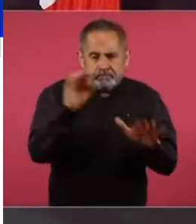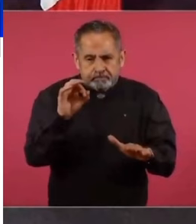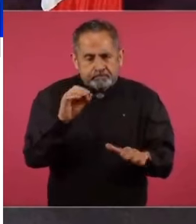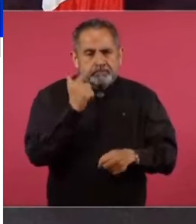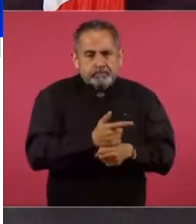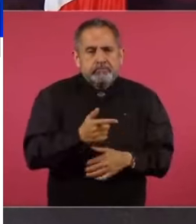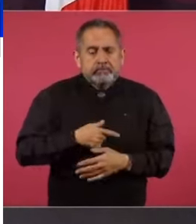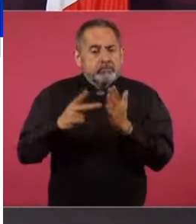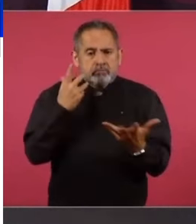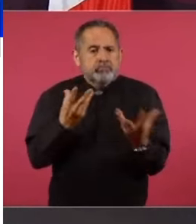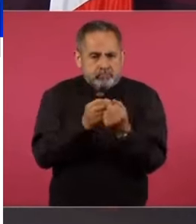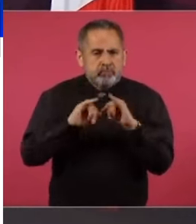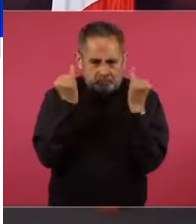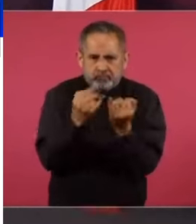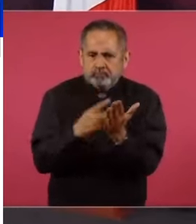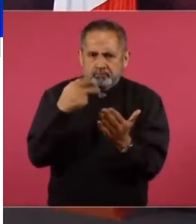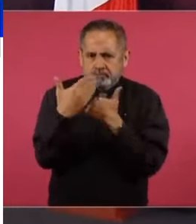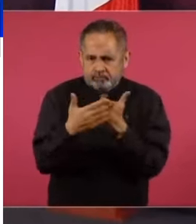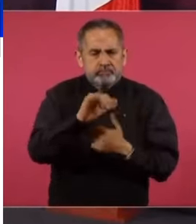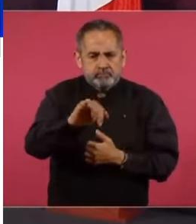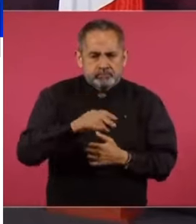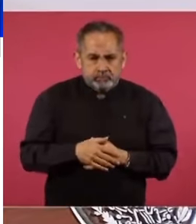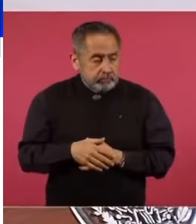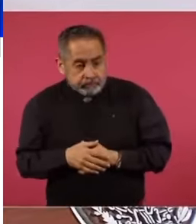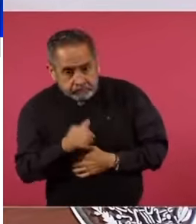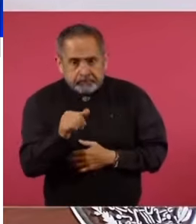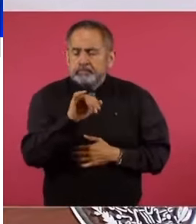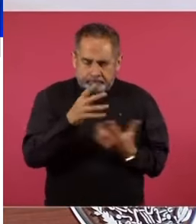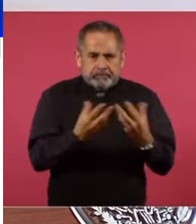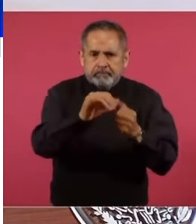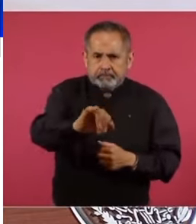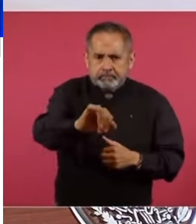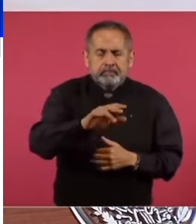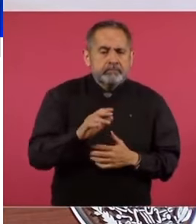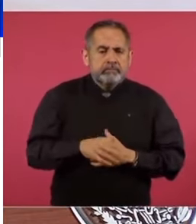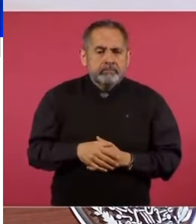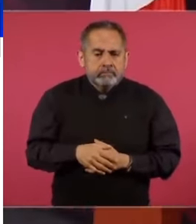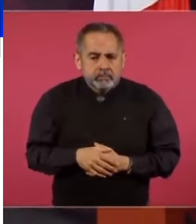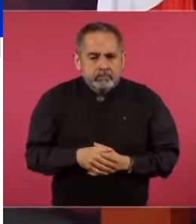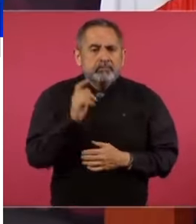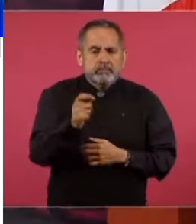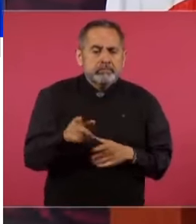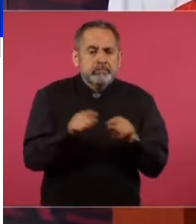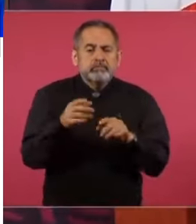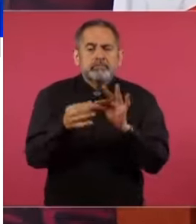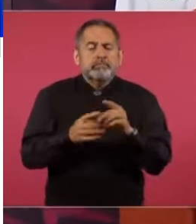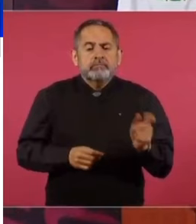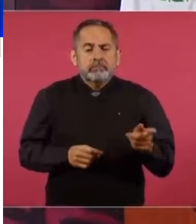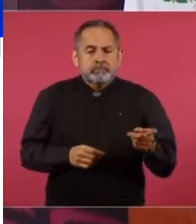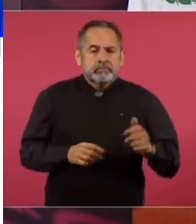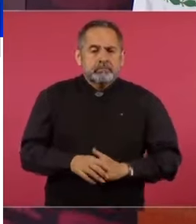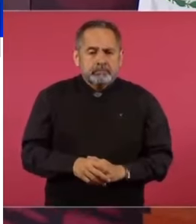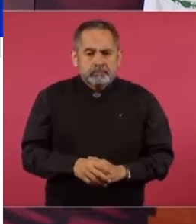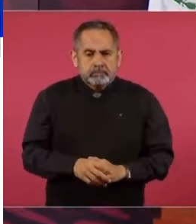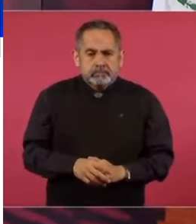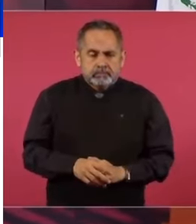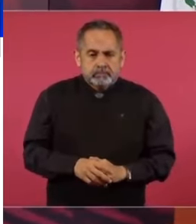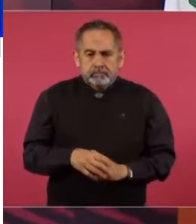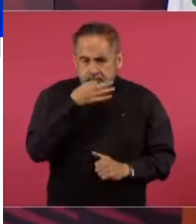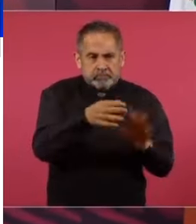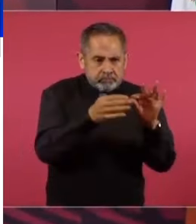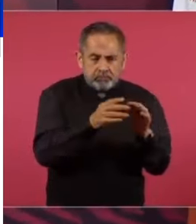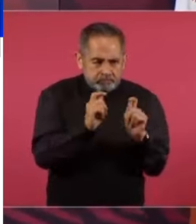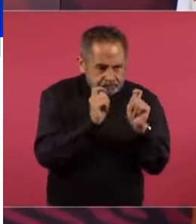entonces nos volveríamos a reunir. Si no es así, entonces solo les vamos a